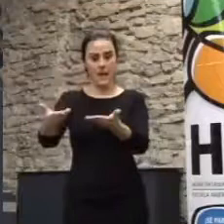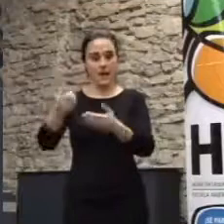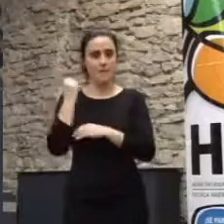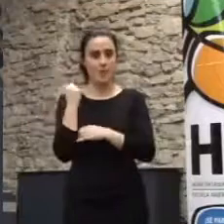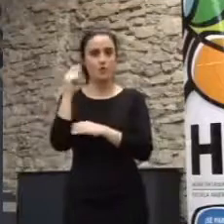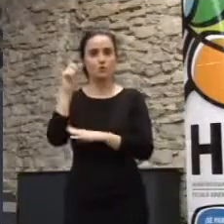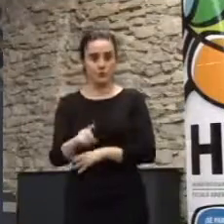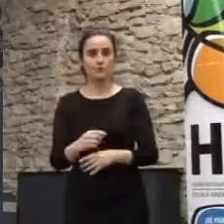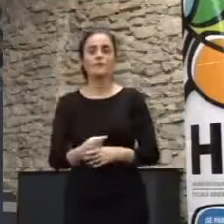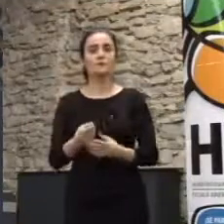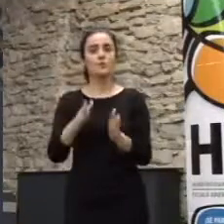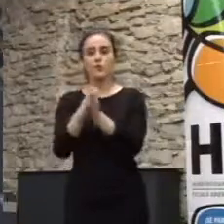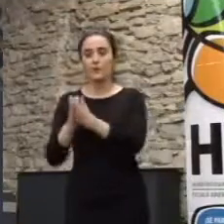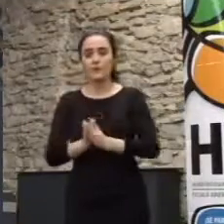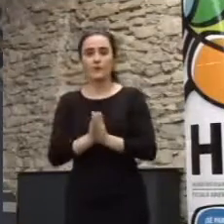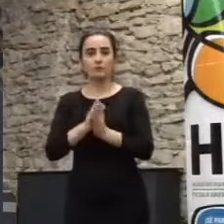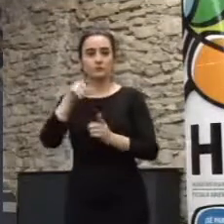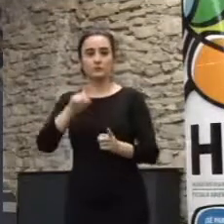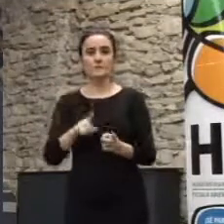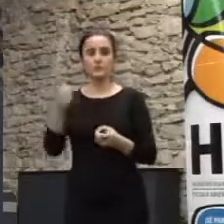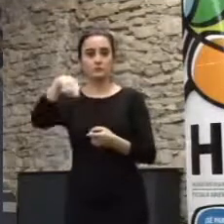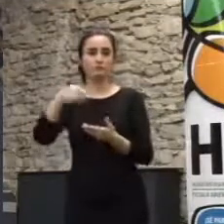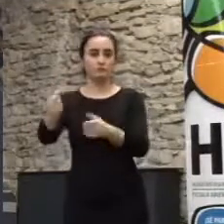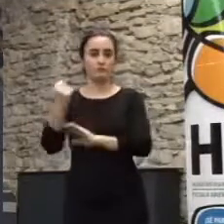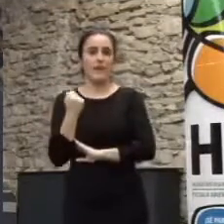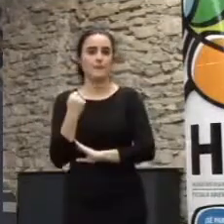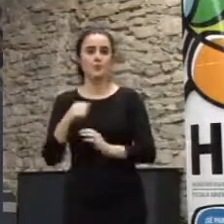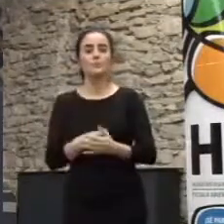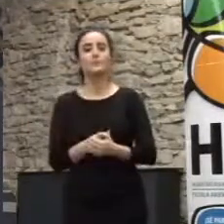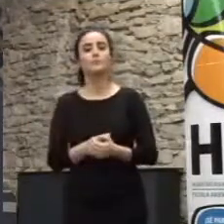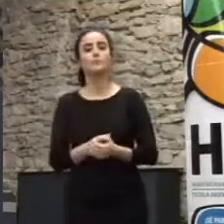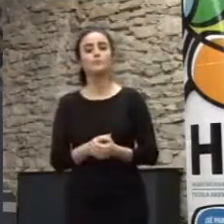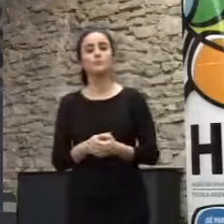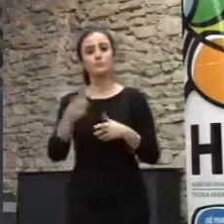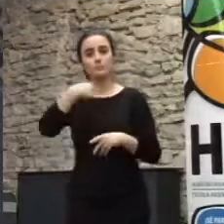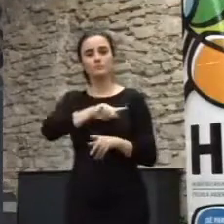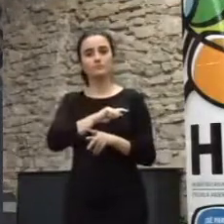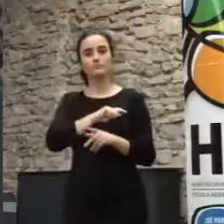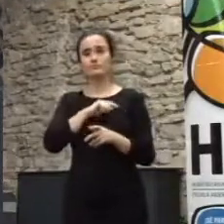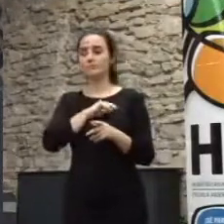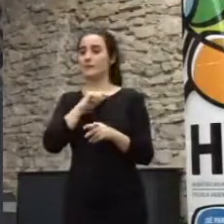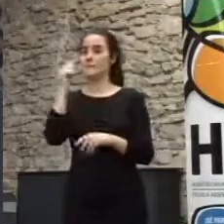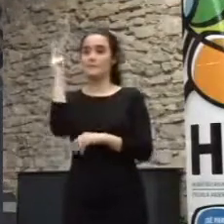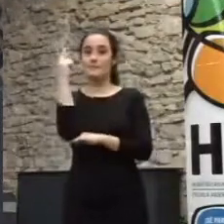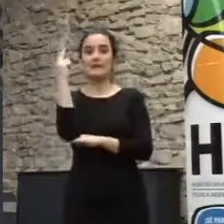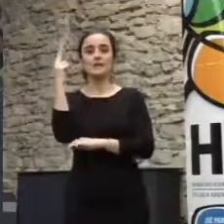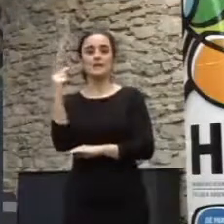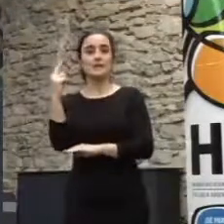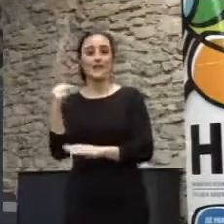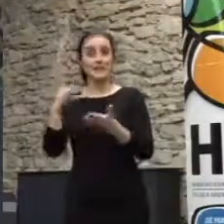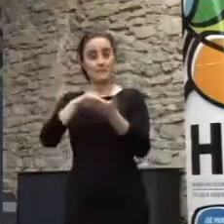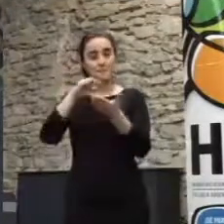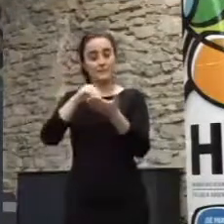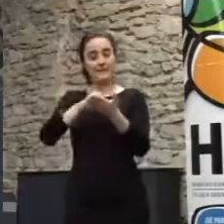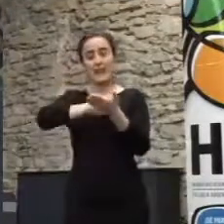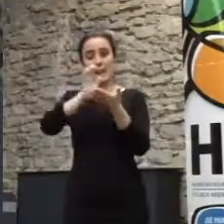Deba Goiena, nuestros compañeros de Arrasat y alrededores, también en Álava de Aramayo. Publicamos todos los viernes en papel,